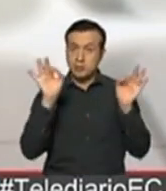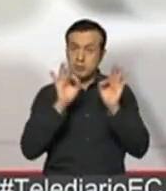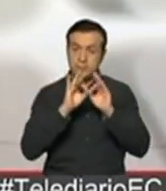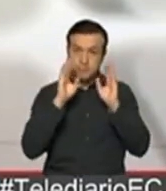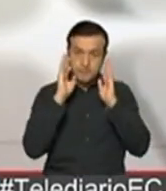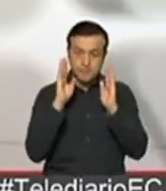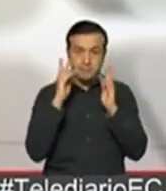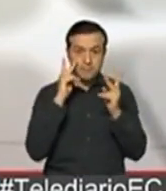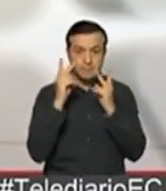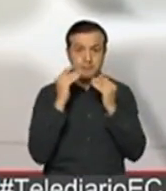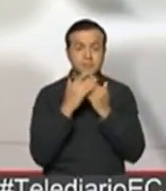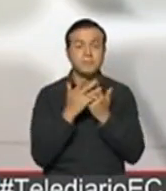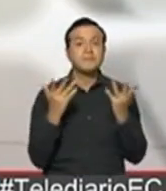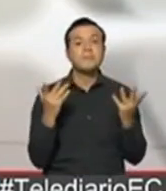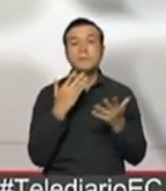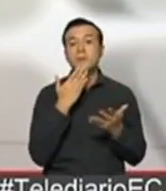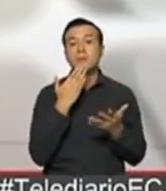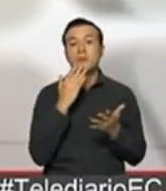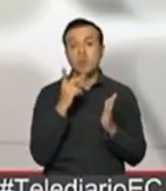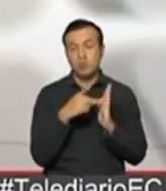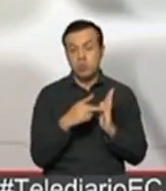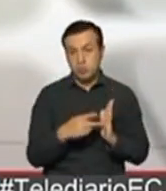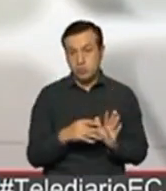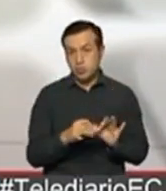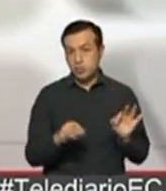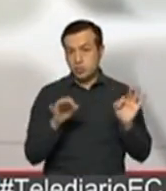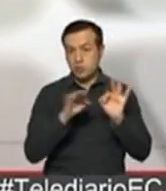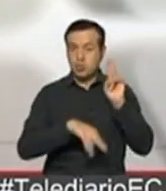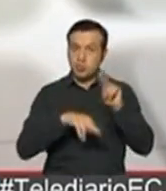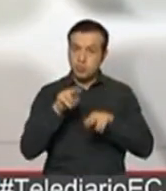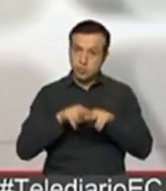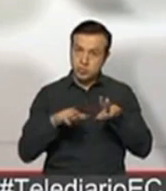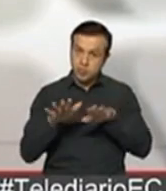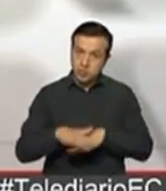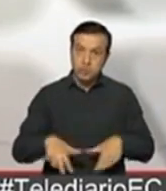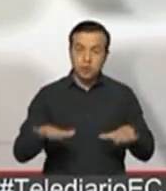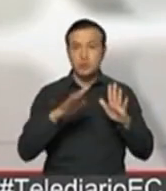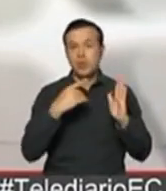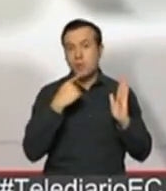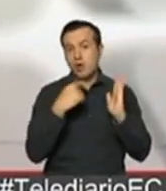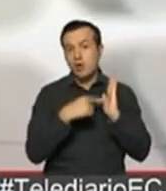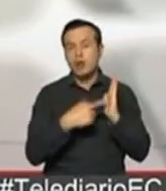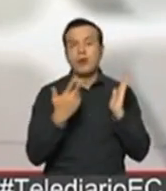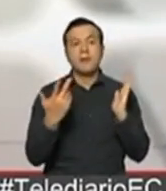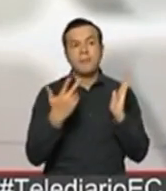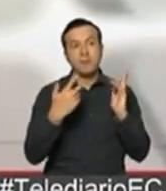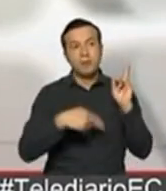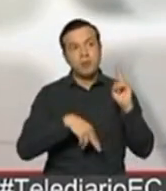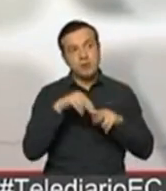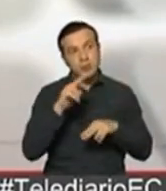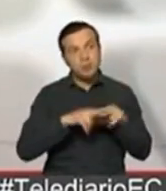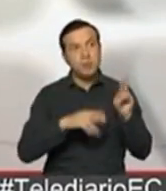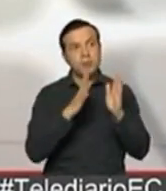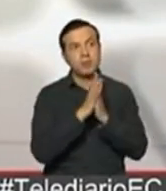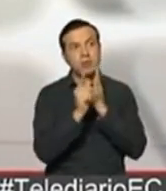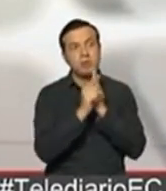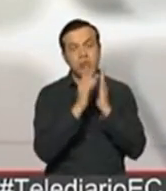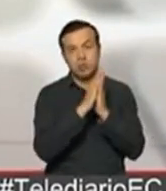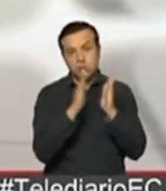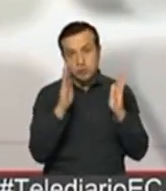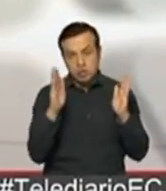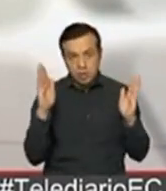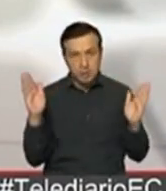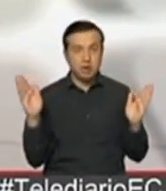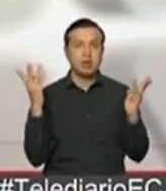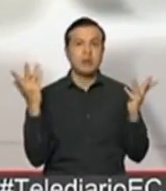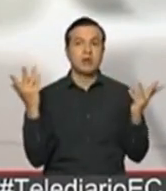manera directa ciertos aspectos como infraestructuras bibliotecas y archivos cómo está